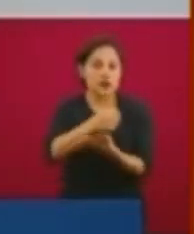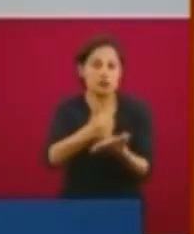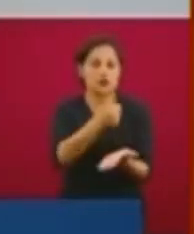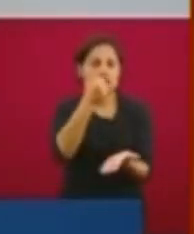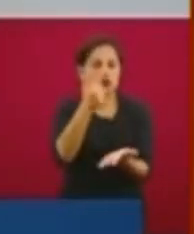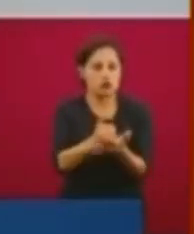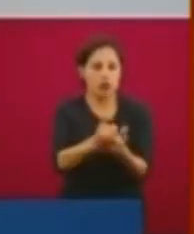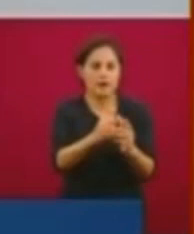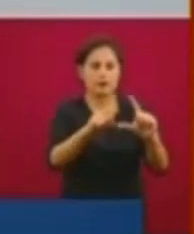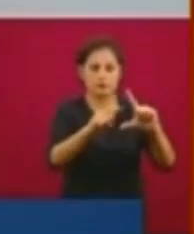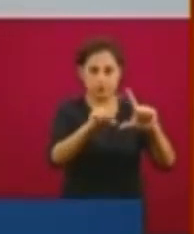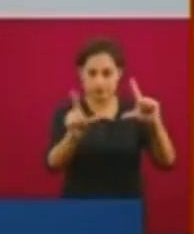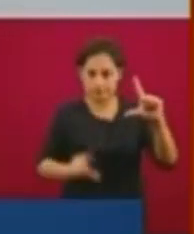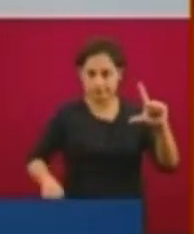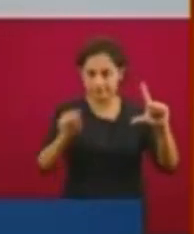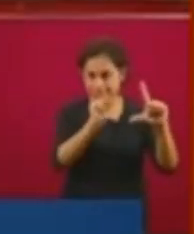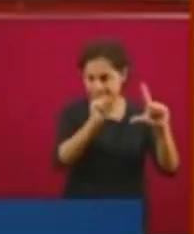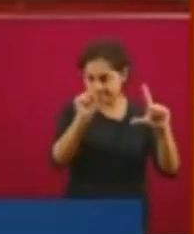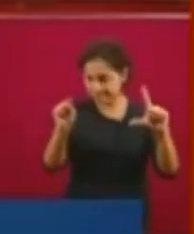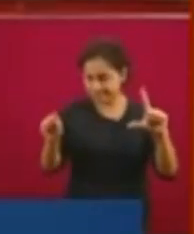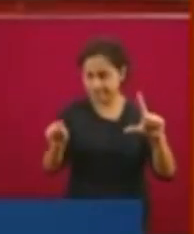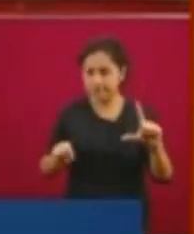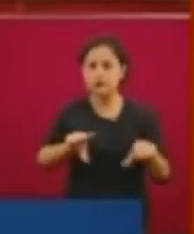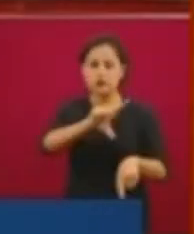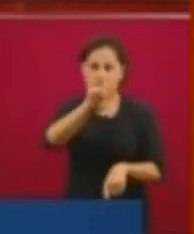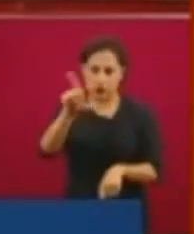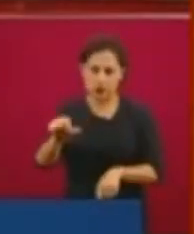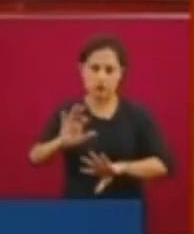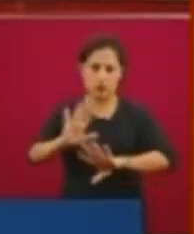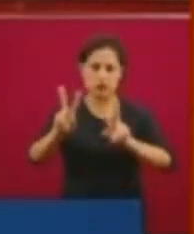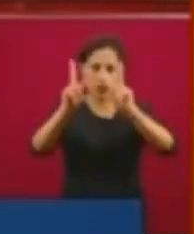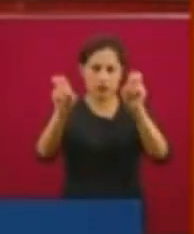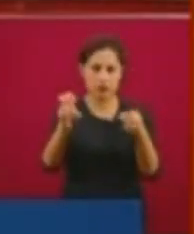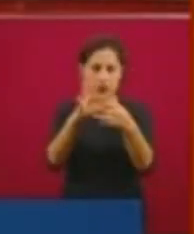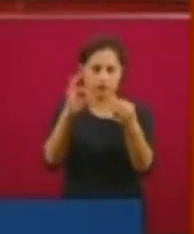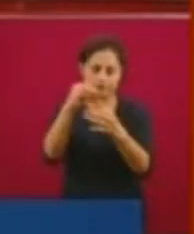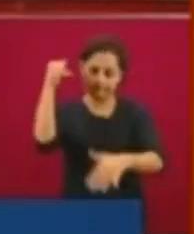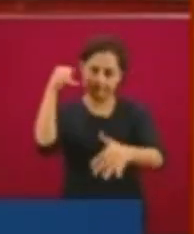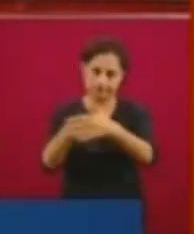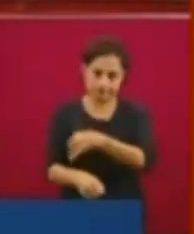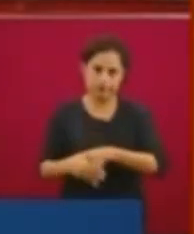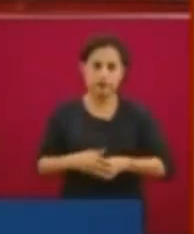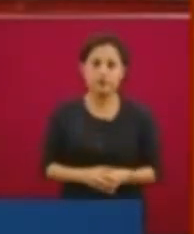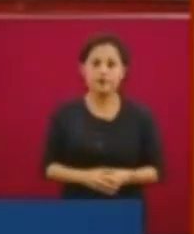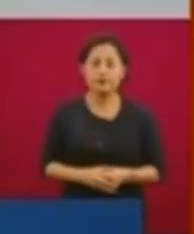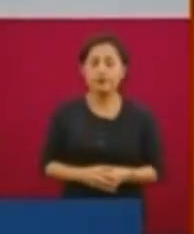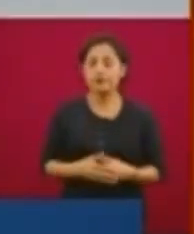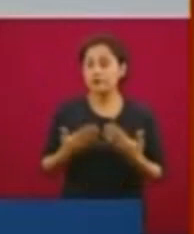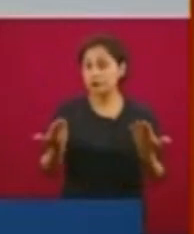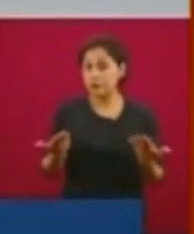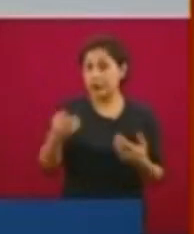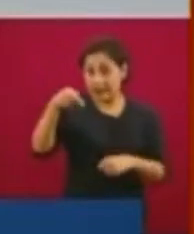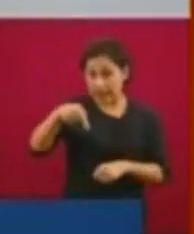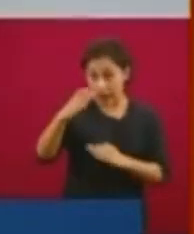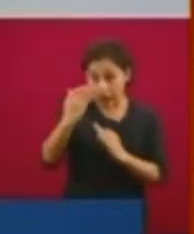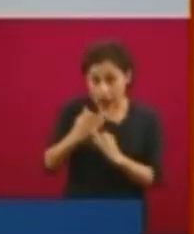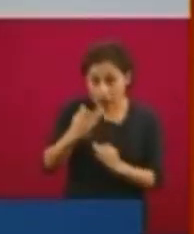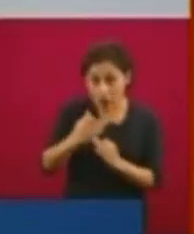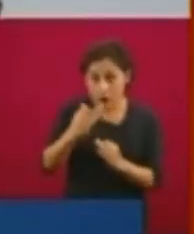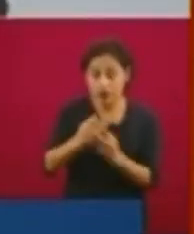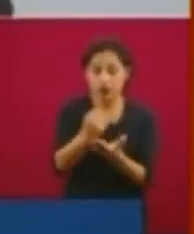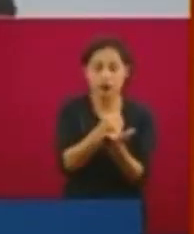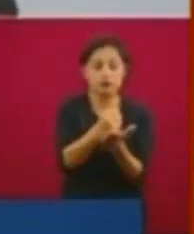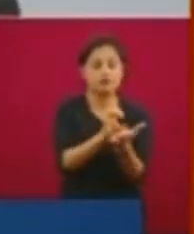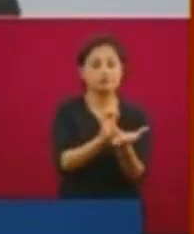mercado, una clínica de salud, cualquiera de estos equipamientos dan servicios al público, y qué es lo que carece más en estas colonias.